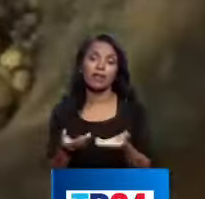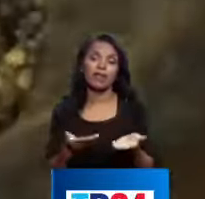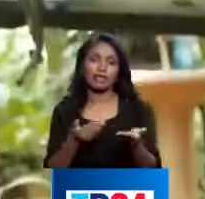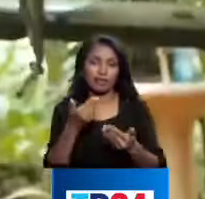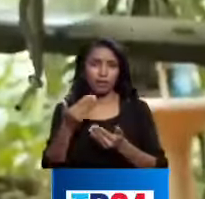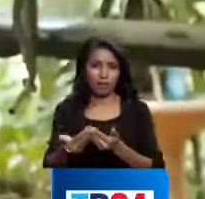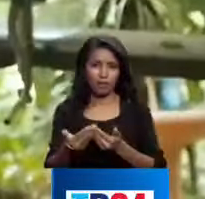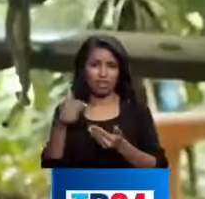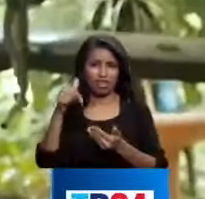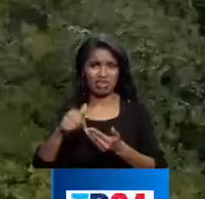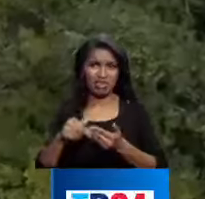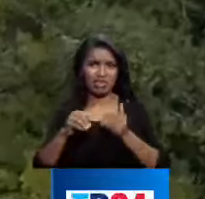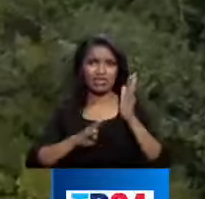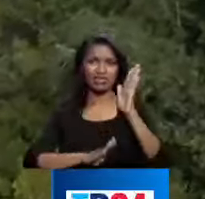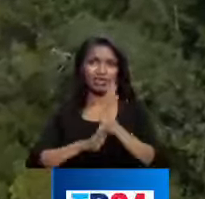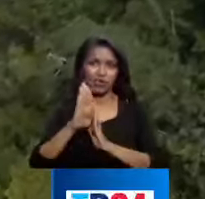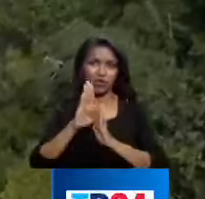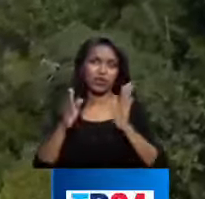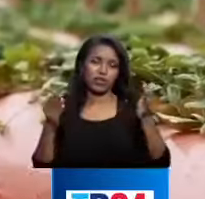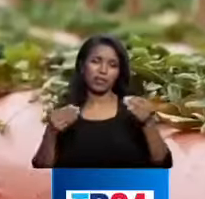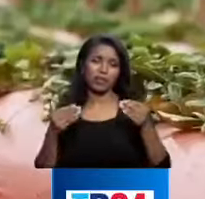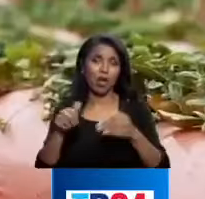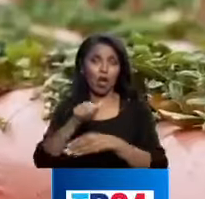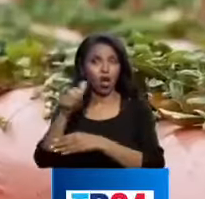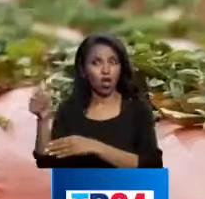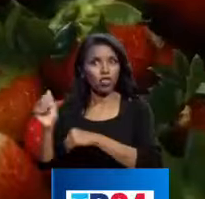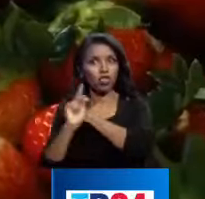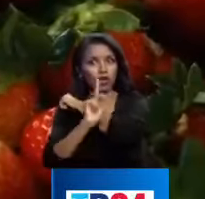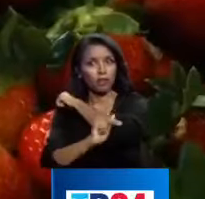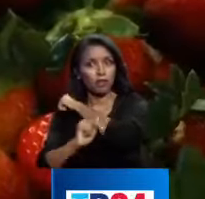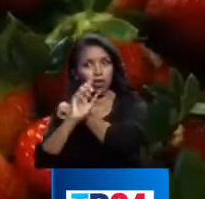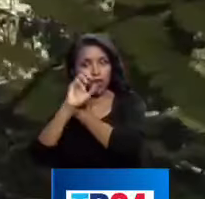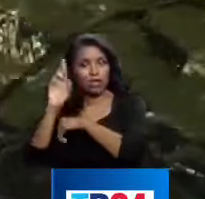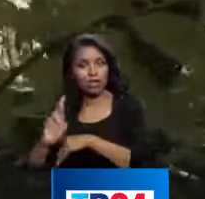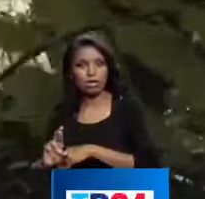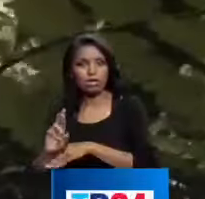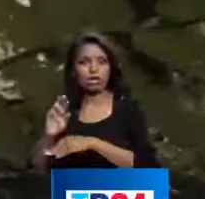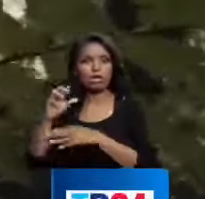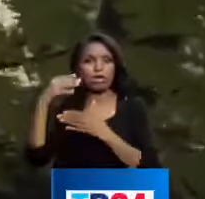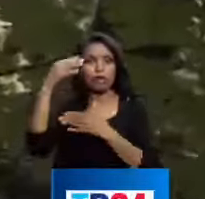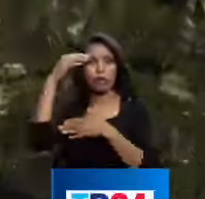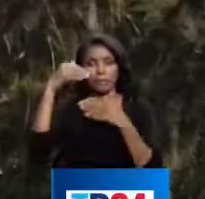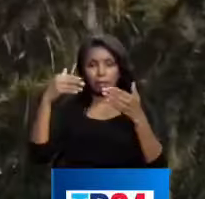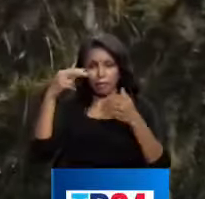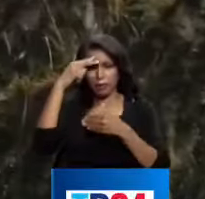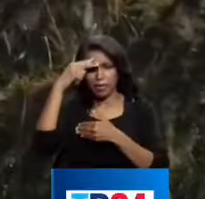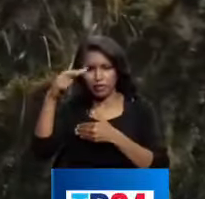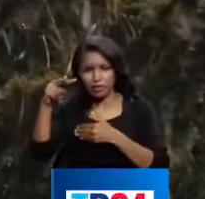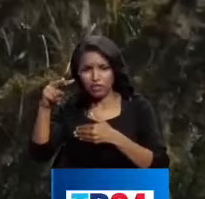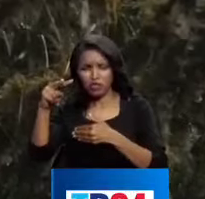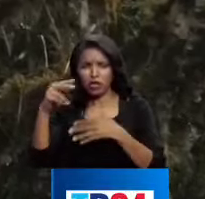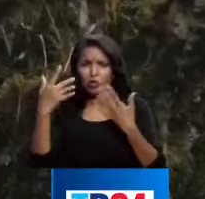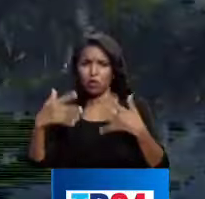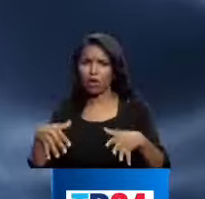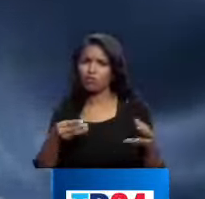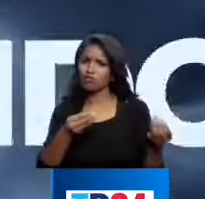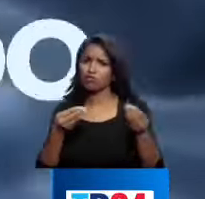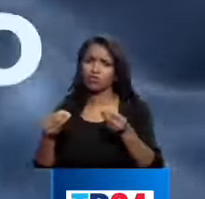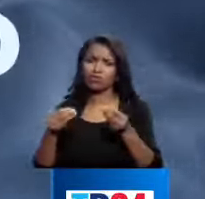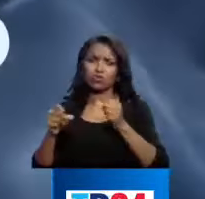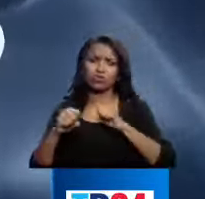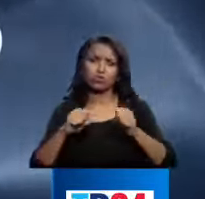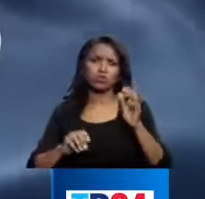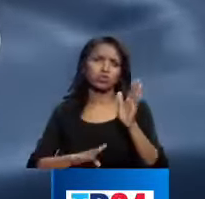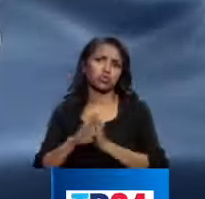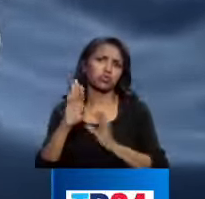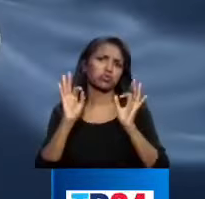y sociales que muchos de nuestros países vecinos, que con mucho menos que ofrecer que Panamá, ya han logrado.